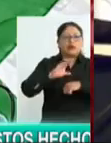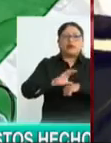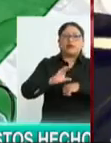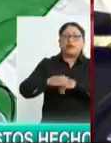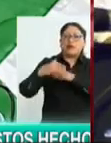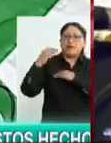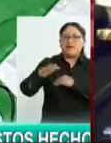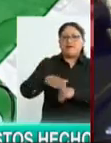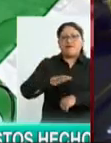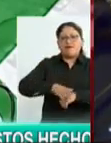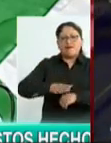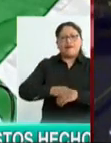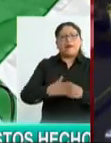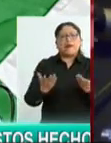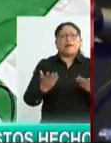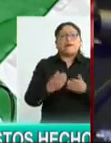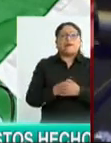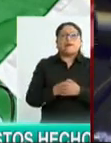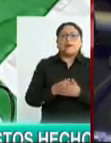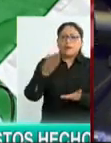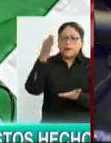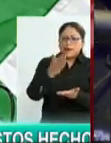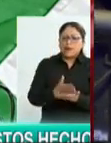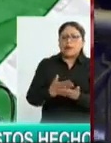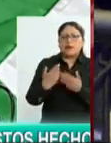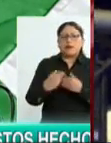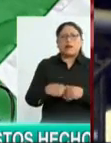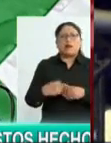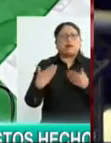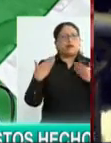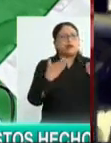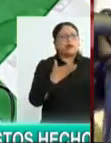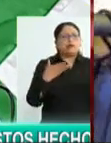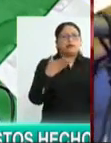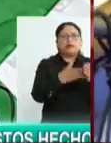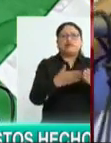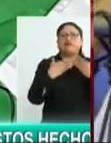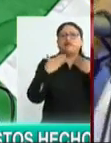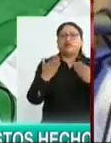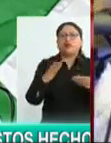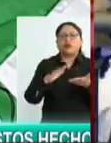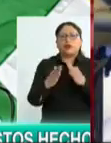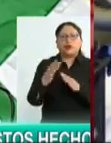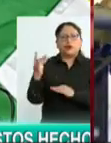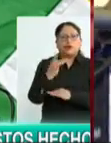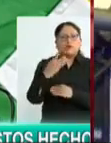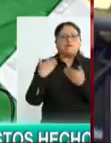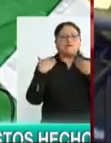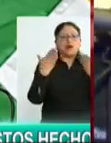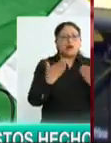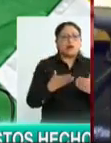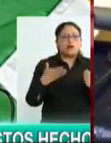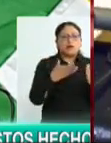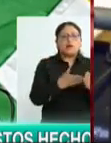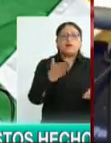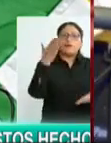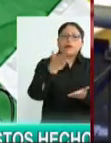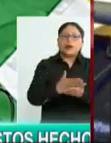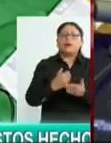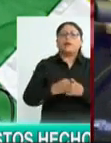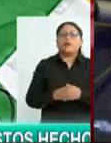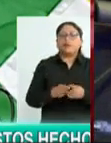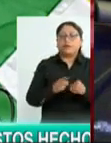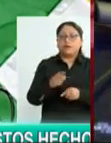país, basta de ser irresponsables con la vida y la economía del pueblo boliviano y basta de seguir pensando en